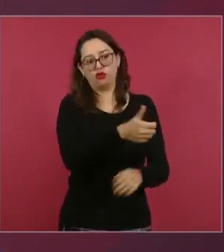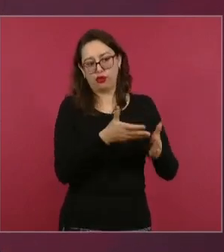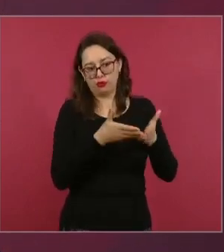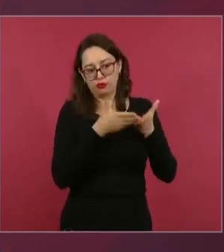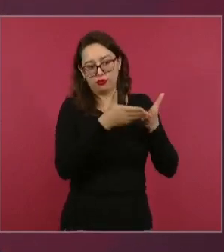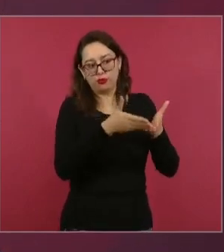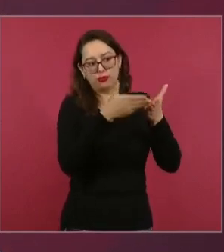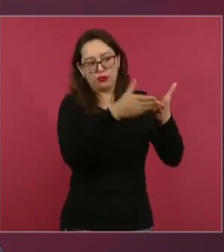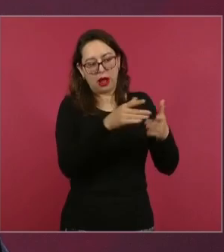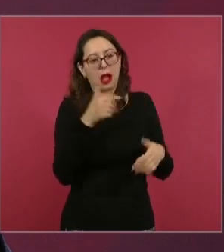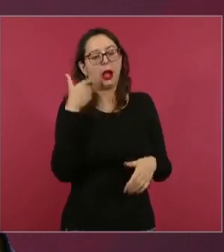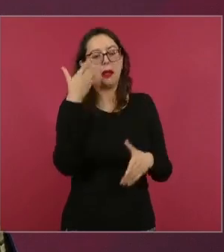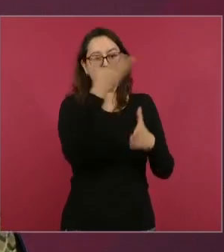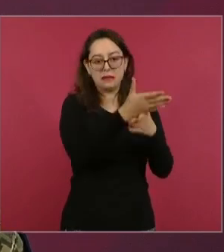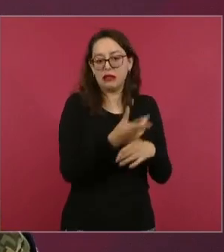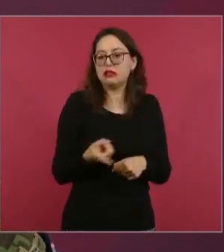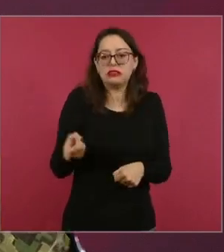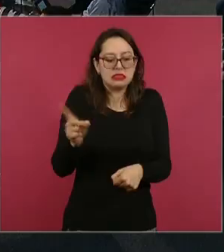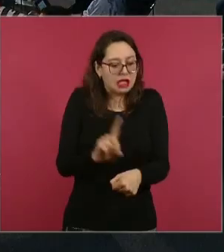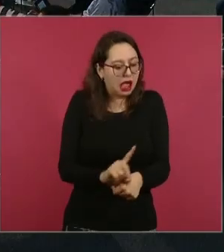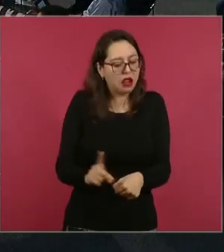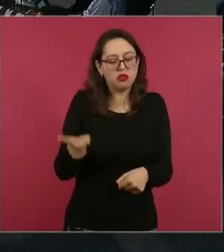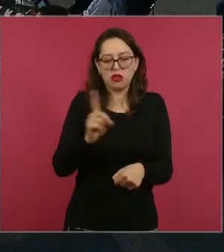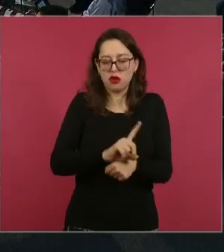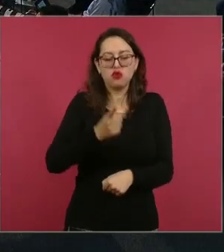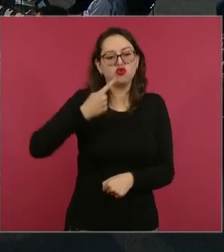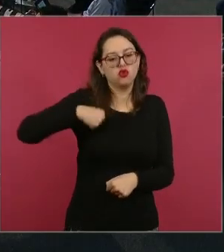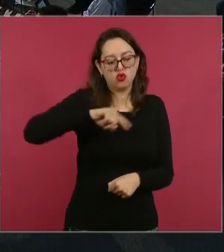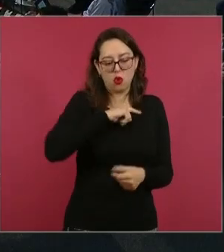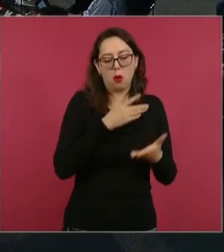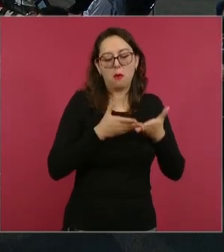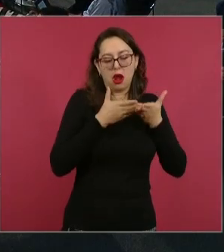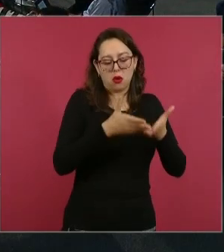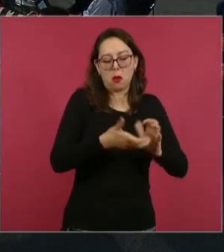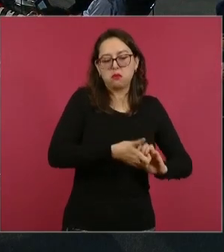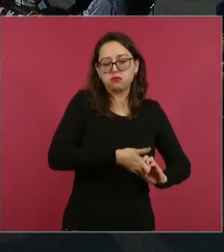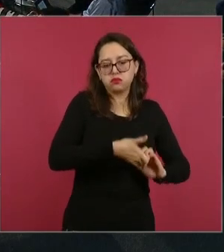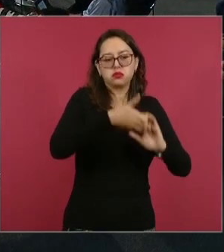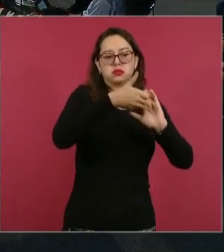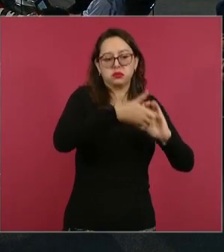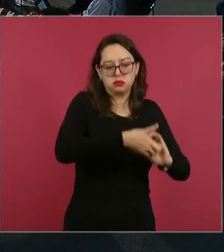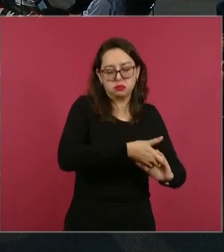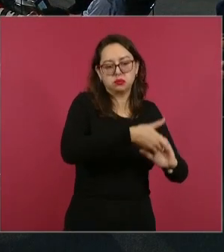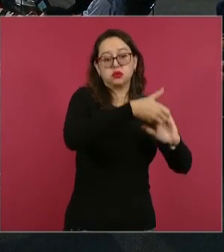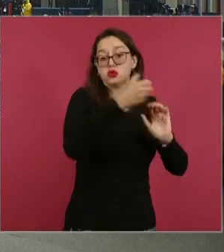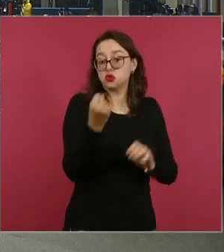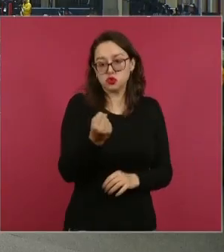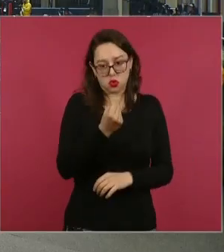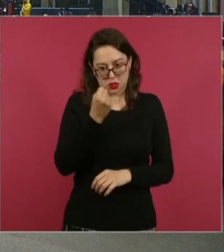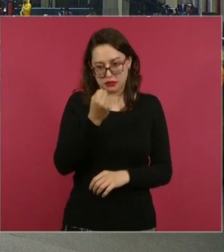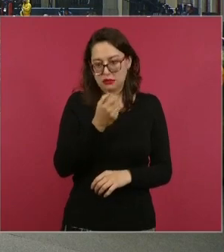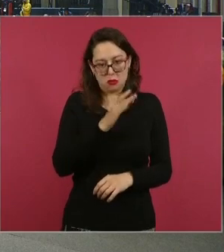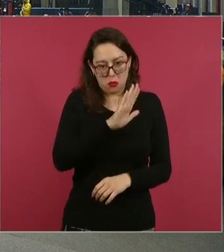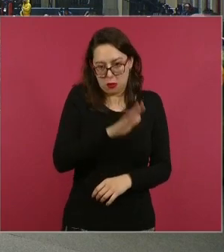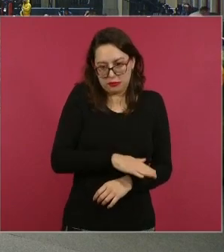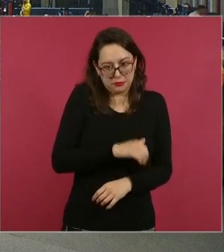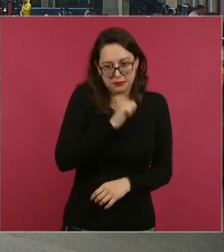ya estamos haciendo ese censo y día con día como dice el Señor Presidente les vamos a irir informando Gracias Le